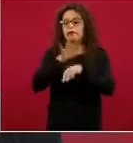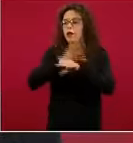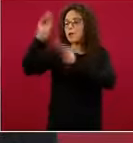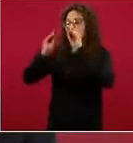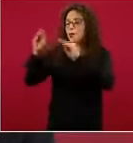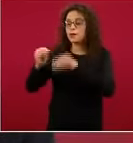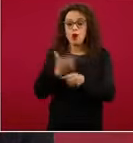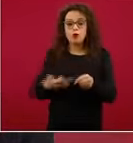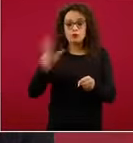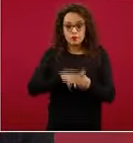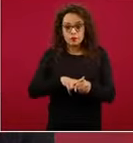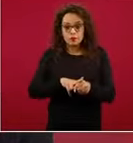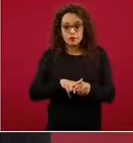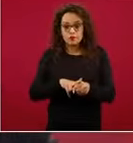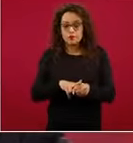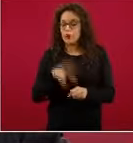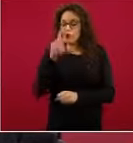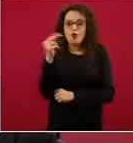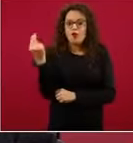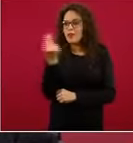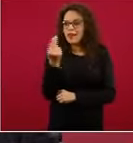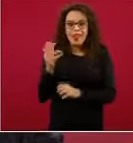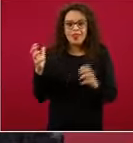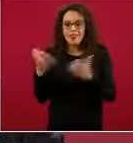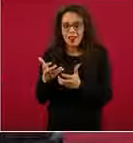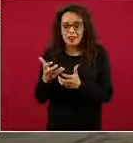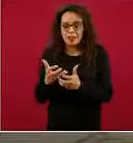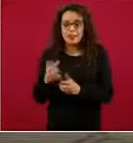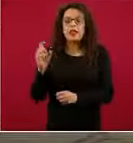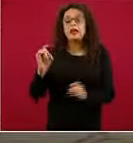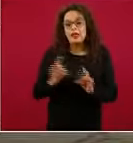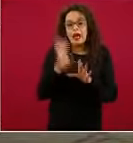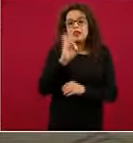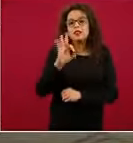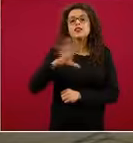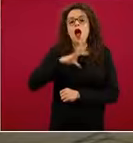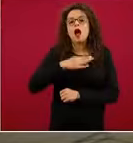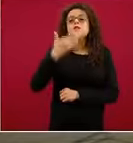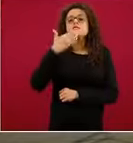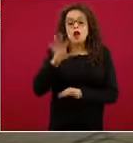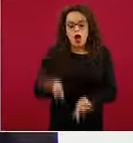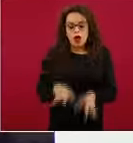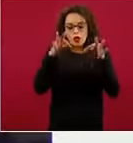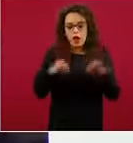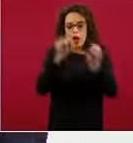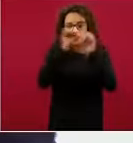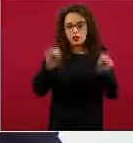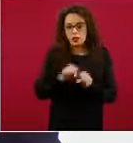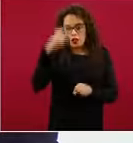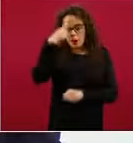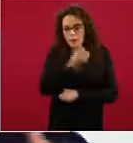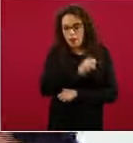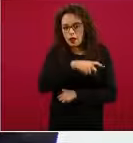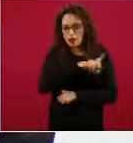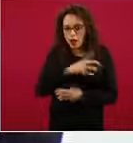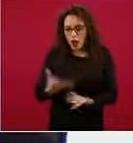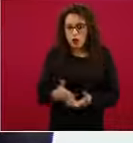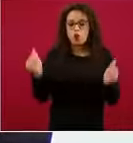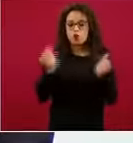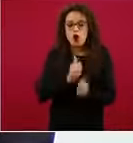sido innecesaria si tuviéramos un sistema de salud de calidad. Entonces, esta respuesta que dimos en